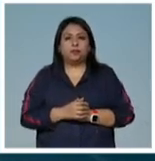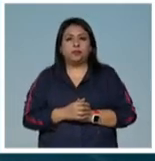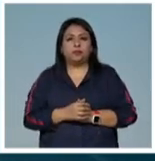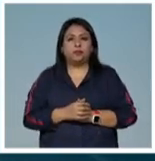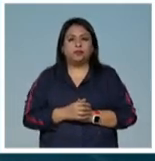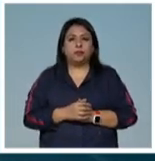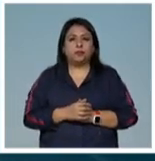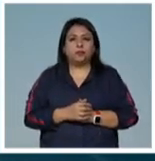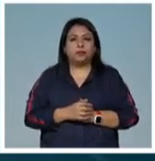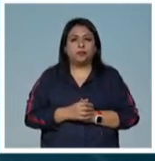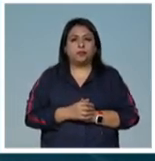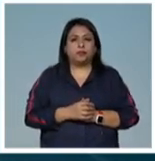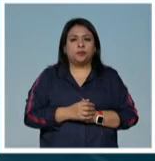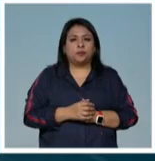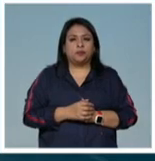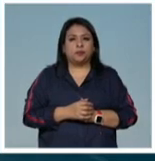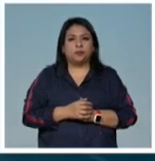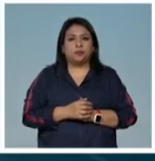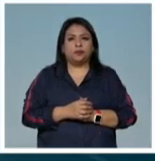El tema es la modernidad.